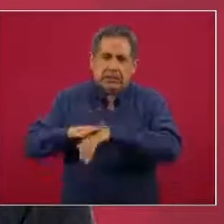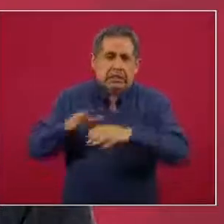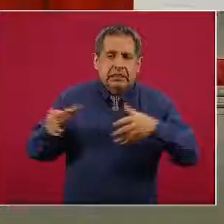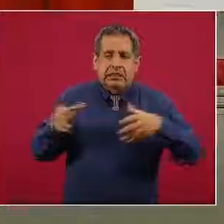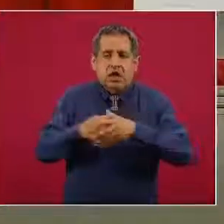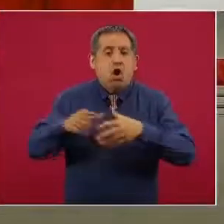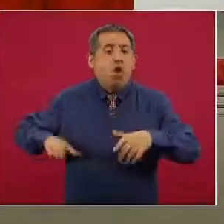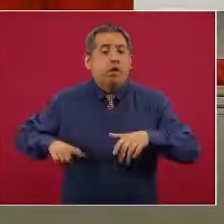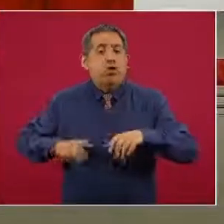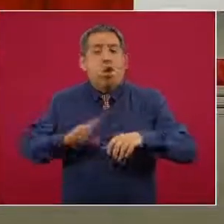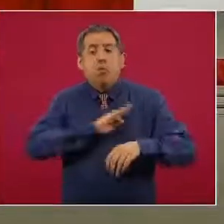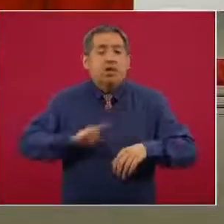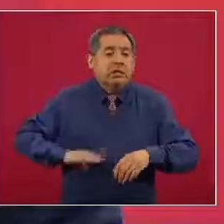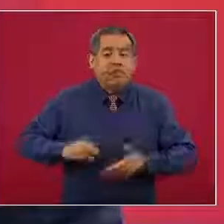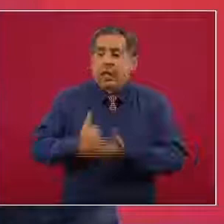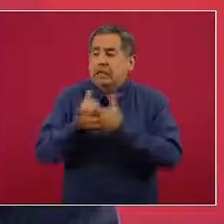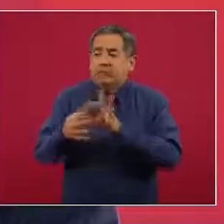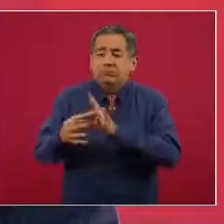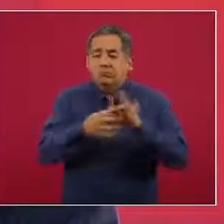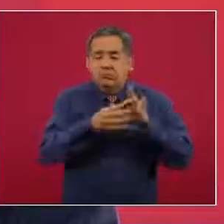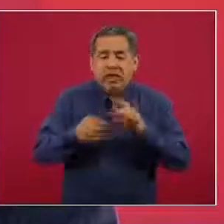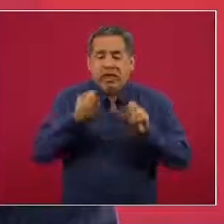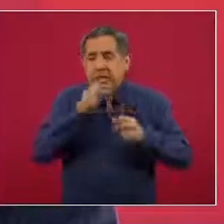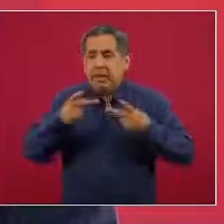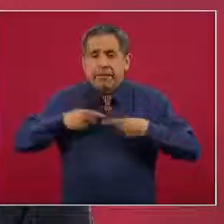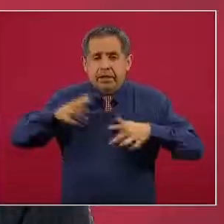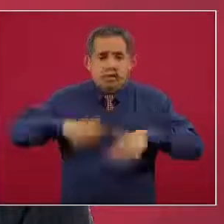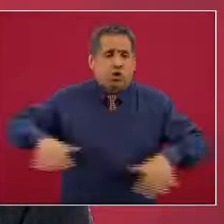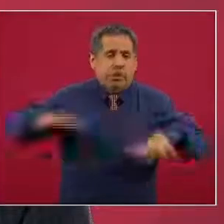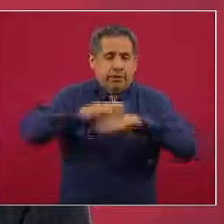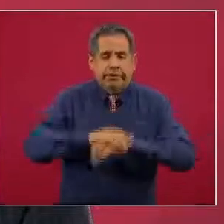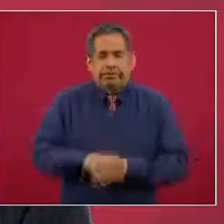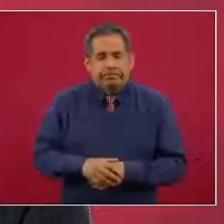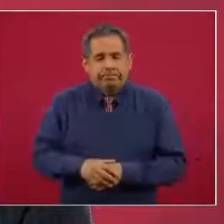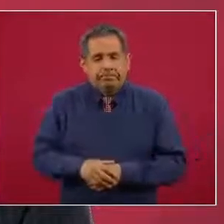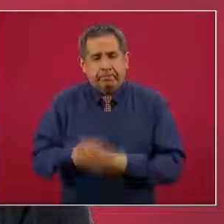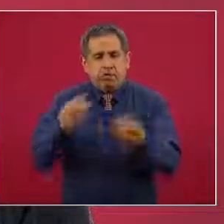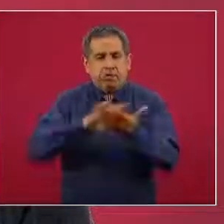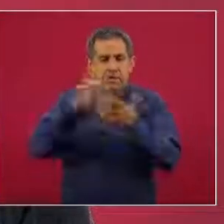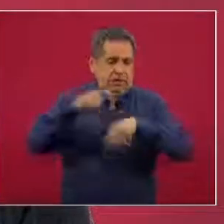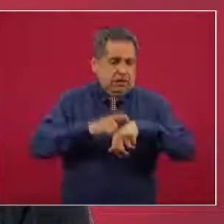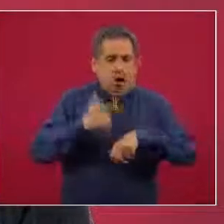de los gobiernos municipales también y por supuesto del pueblo en general. Muchas gracias, son las